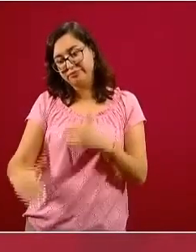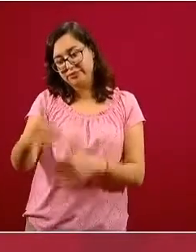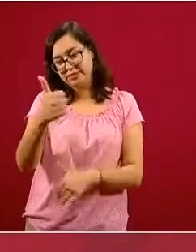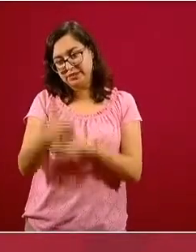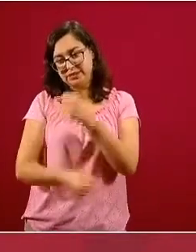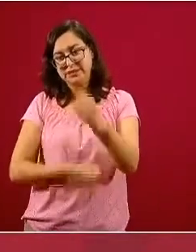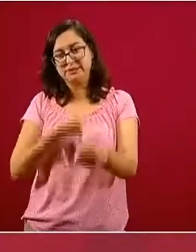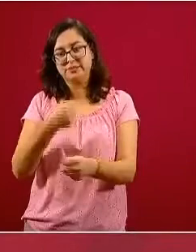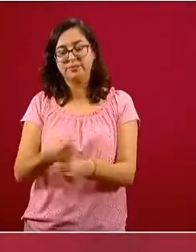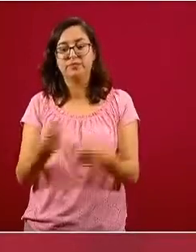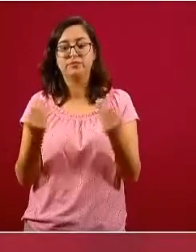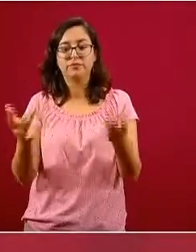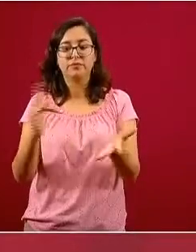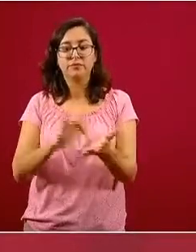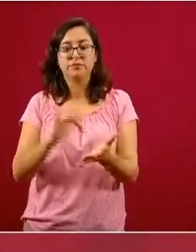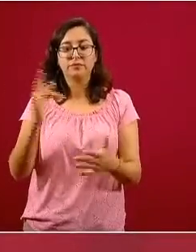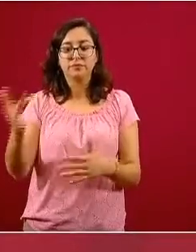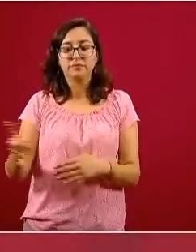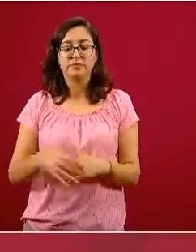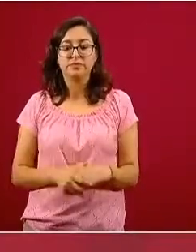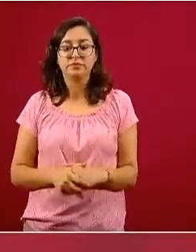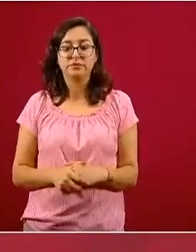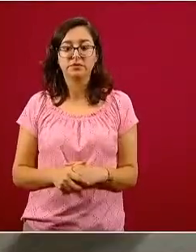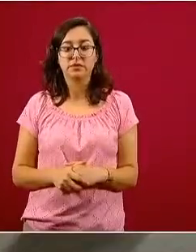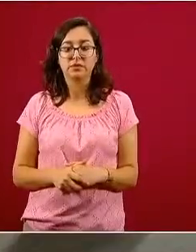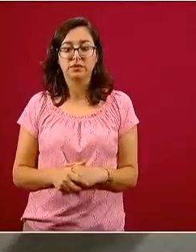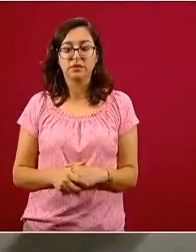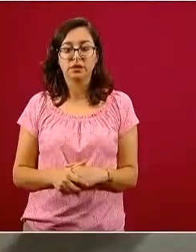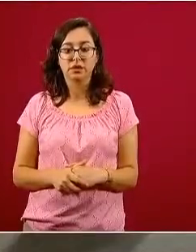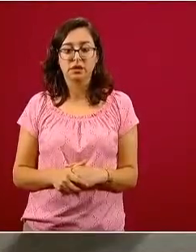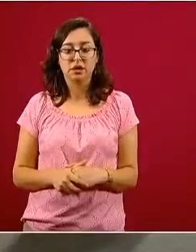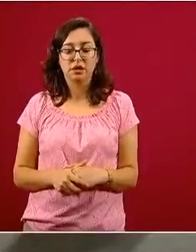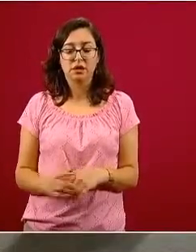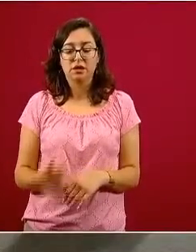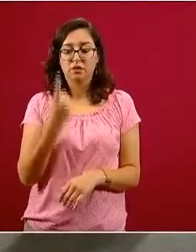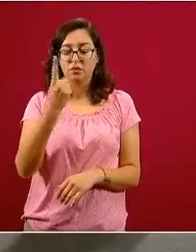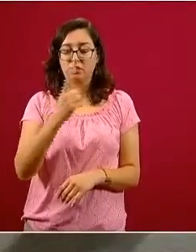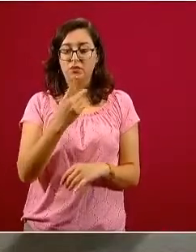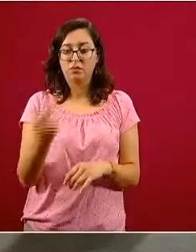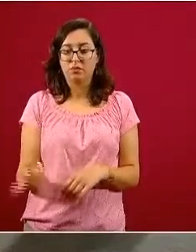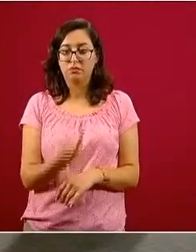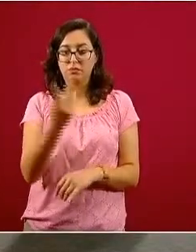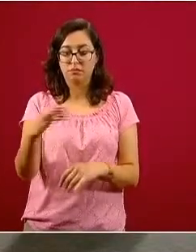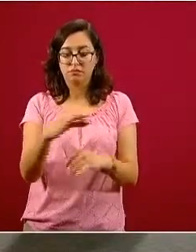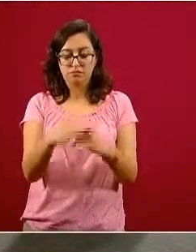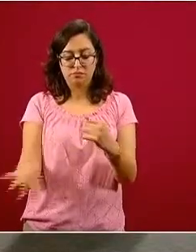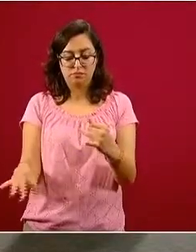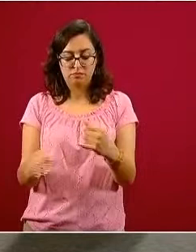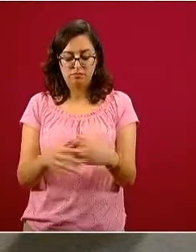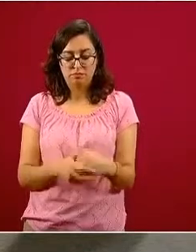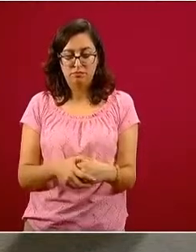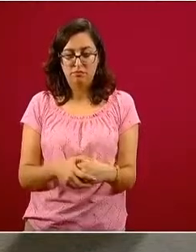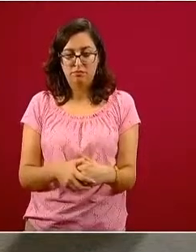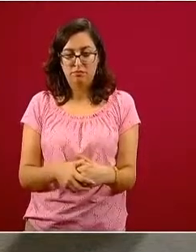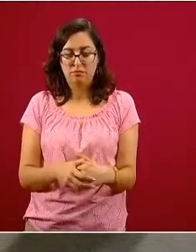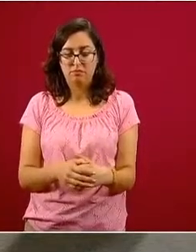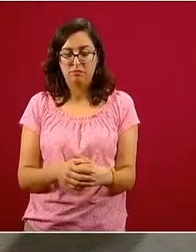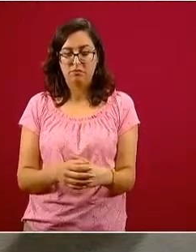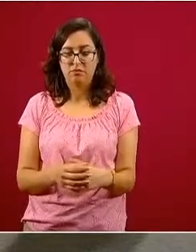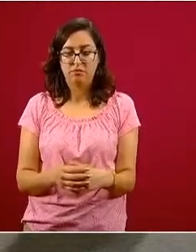sexenio. Muchas gracias, Daniel Blancas. Nos queda tiempo para una última pregunta. Por favor, adelante.